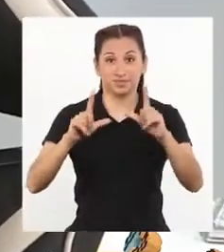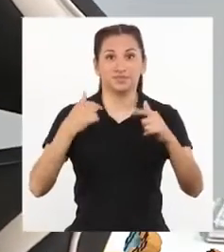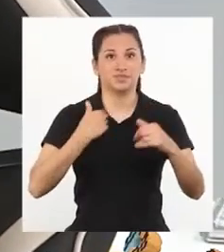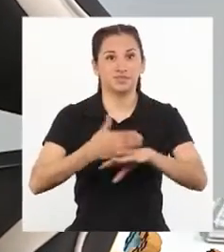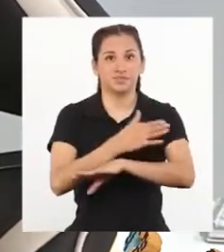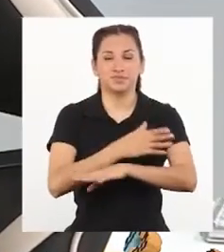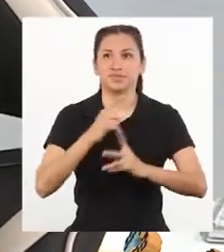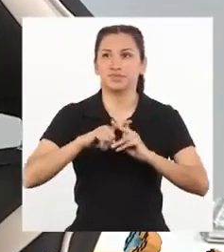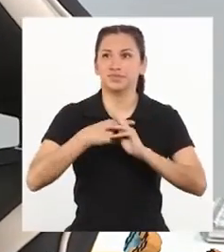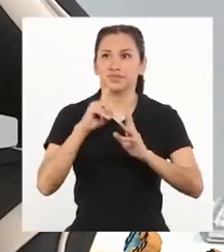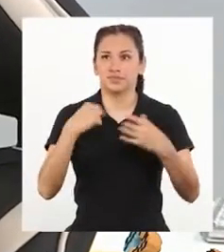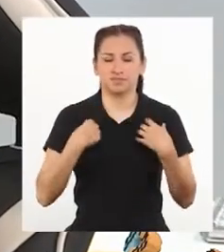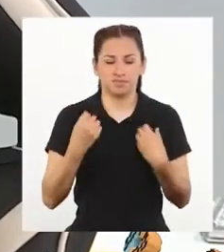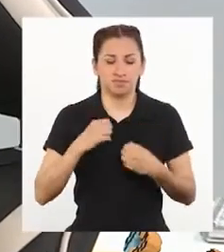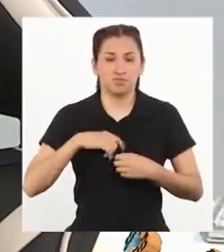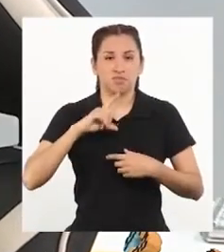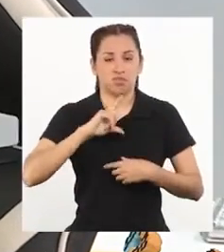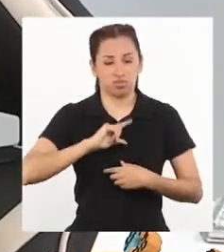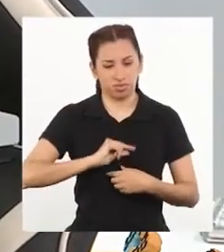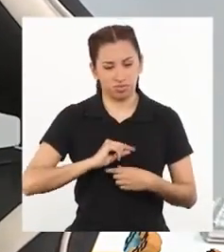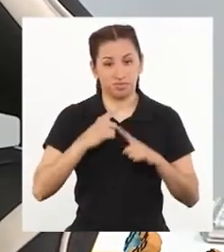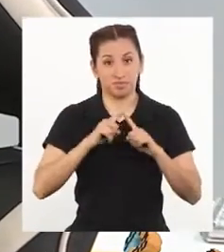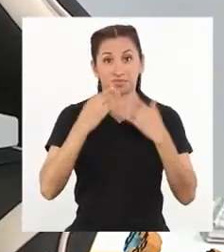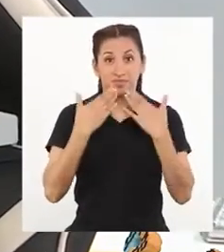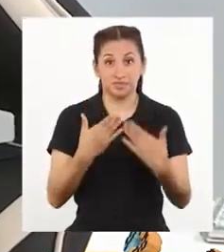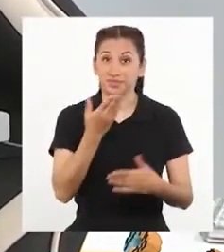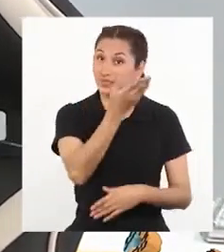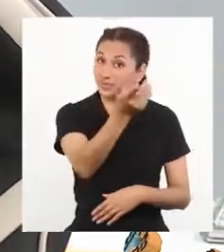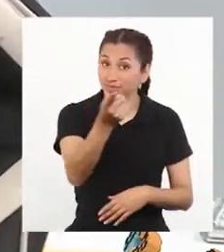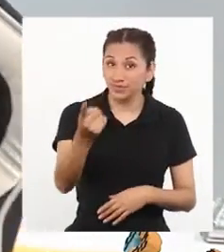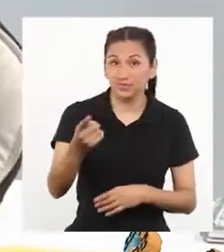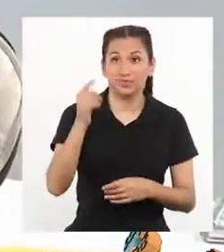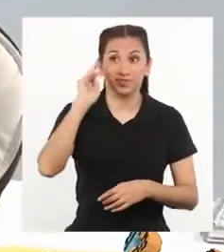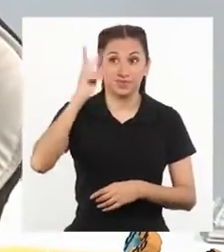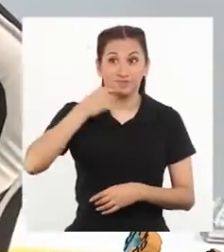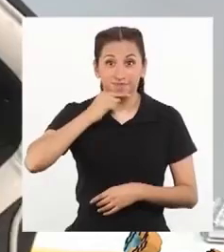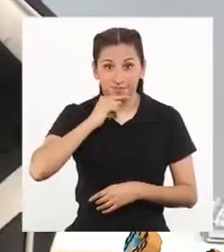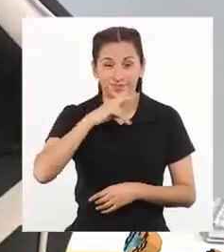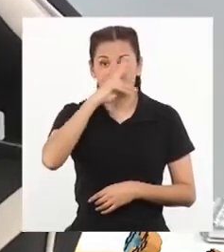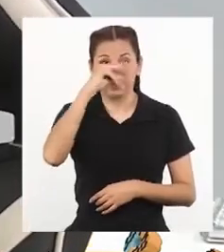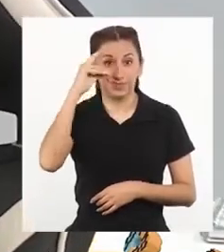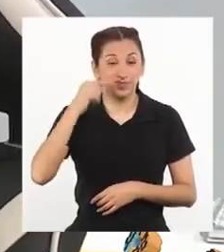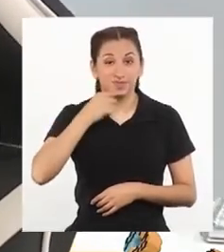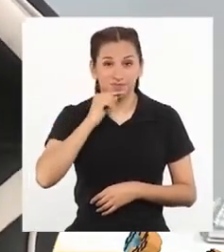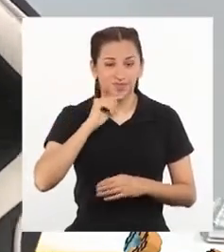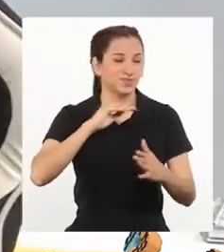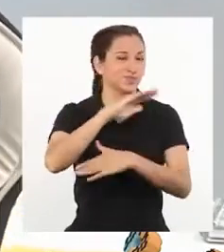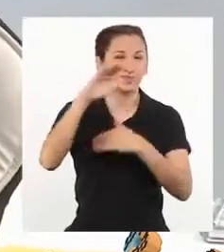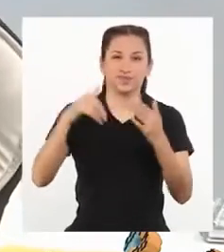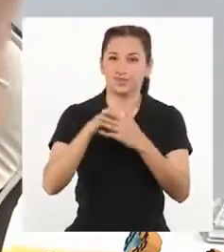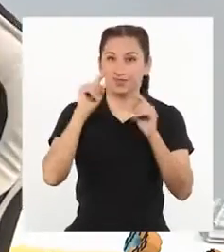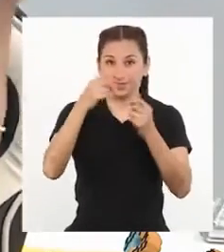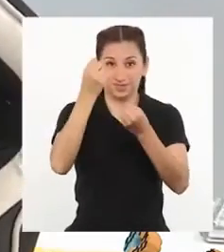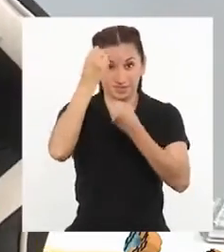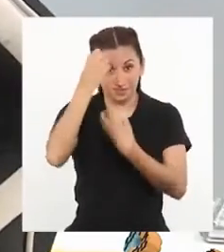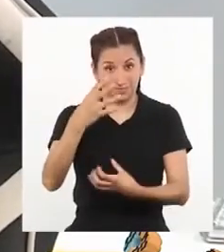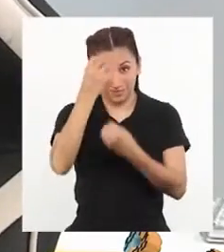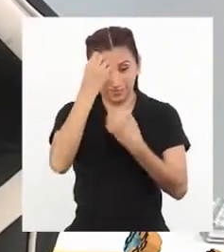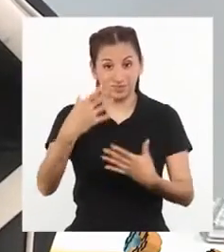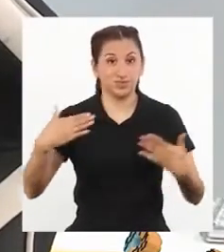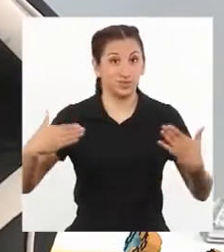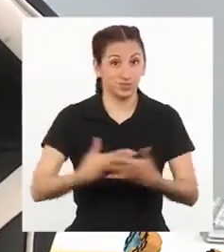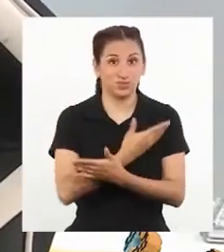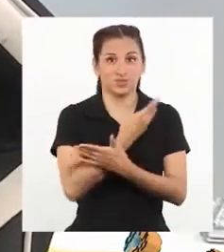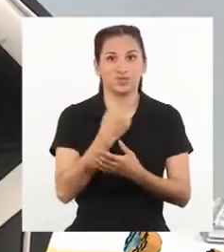Este programa lo inicié con la energía muy abajo, pero gracias a ustedes, a la profesora Gugliana y toda esta